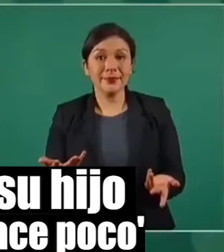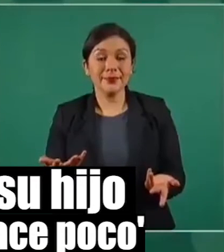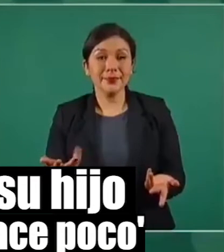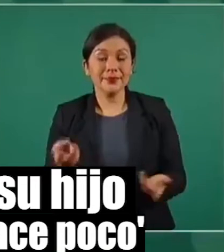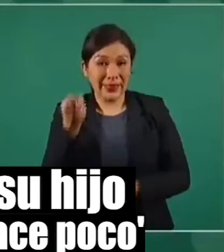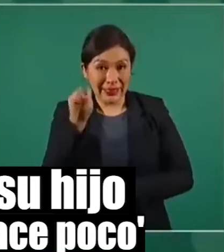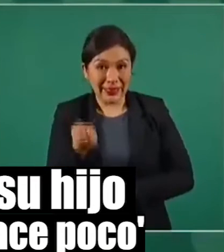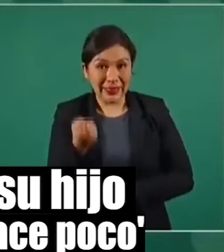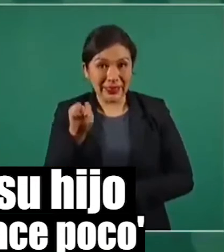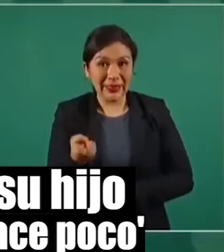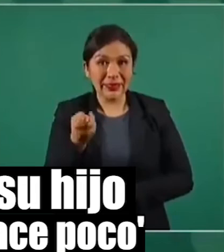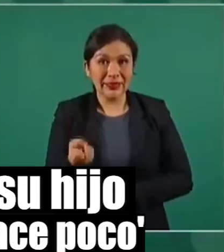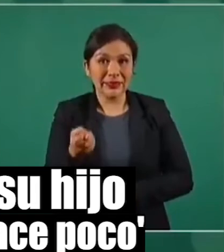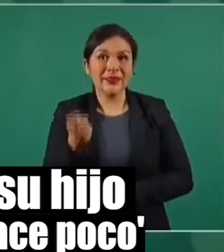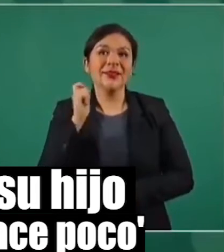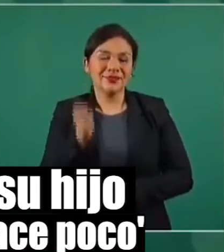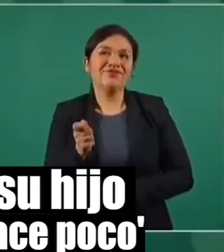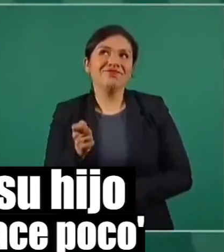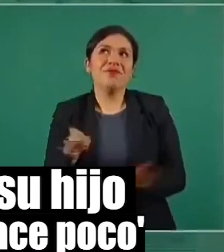esa es una prueba